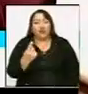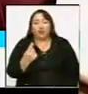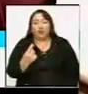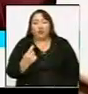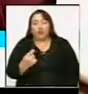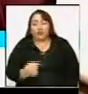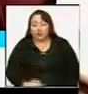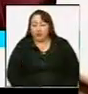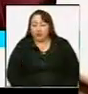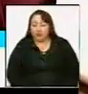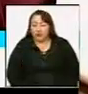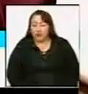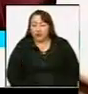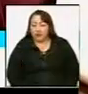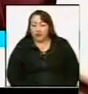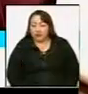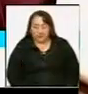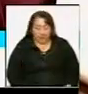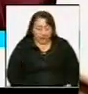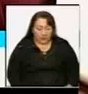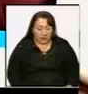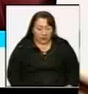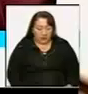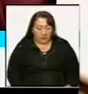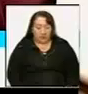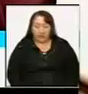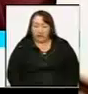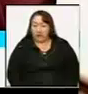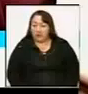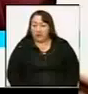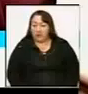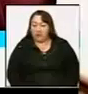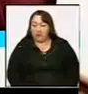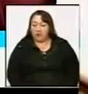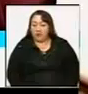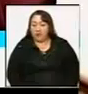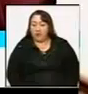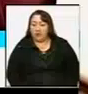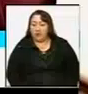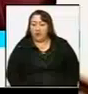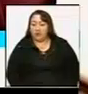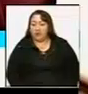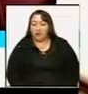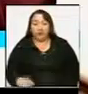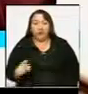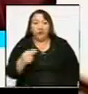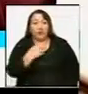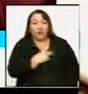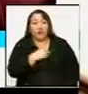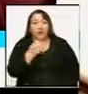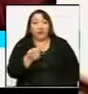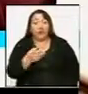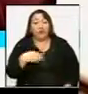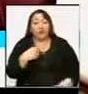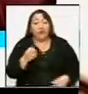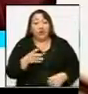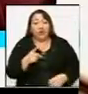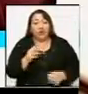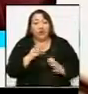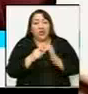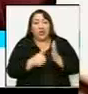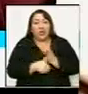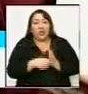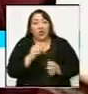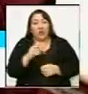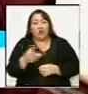son autónomos. De tal manera que no por delegación ni por encargo podemos decirle a la